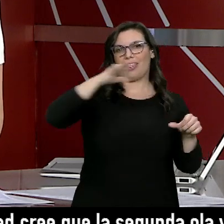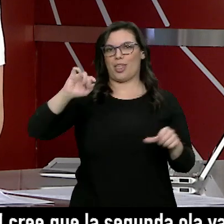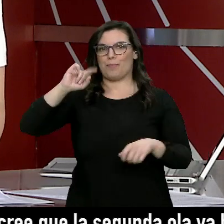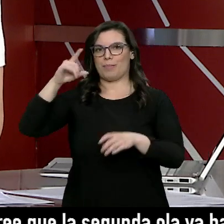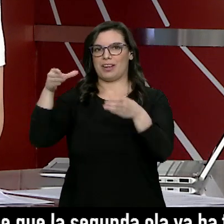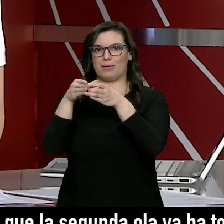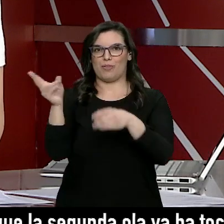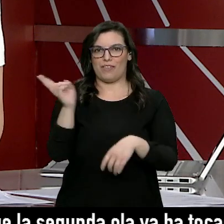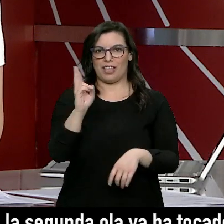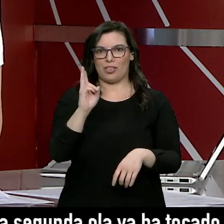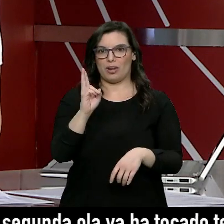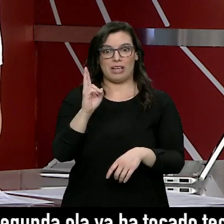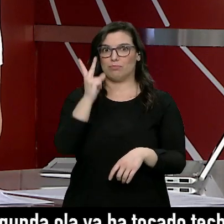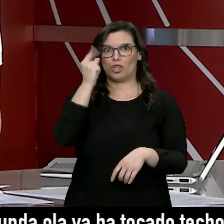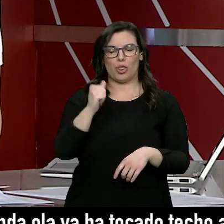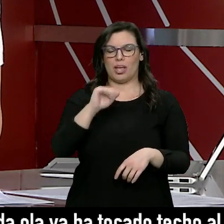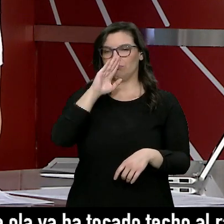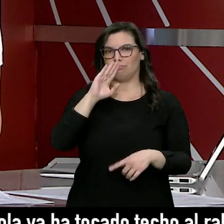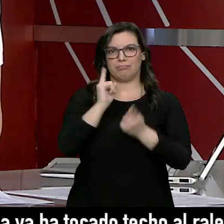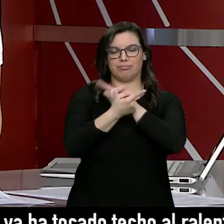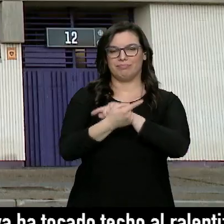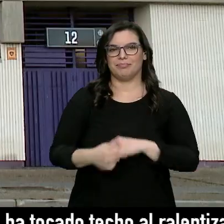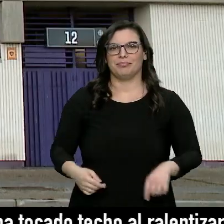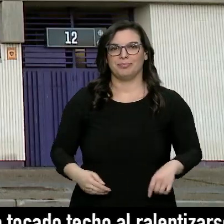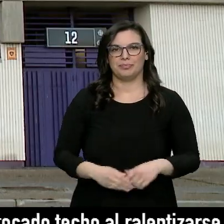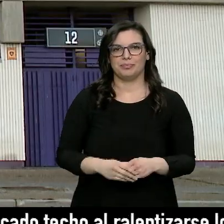equipo. Todo en menos de 48 horas.